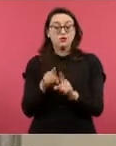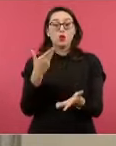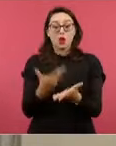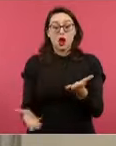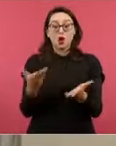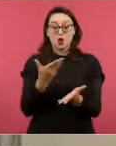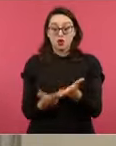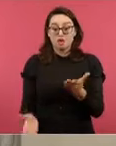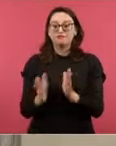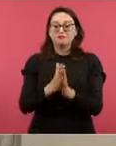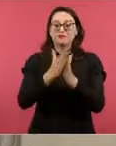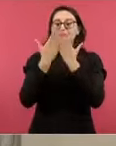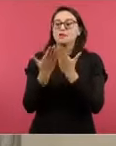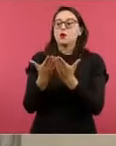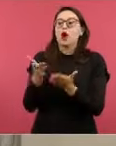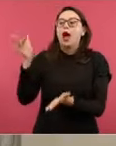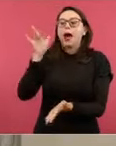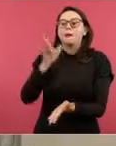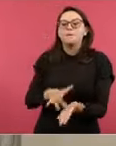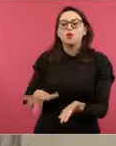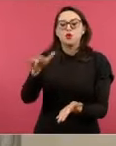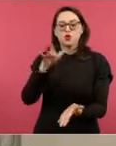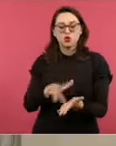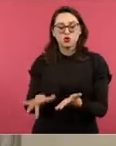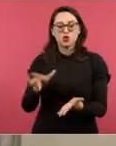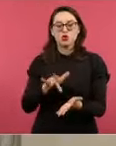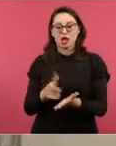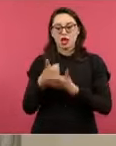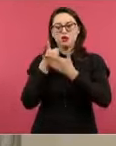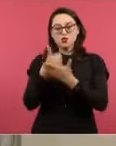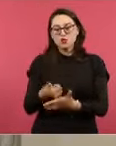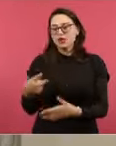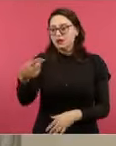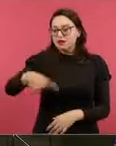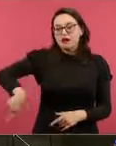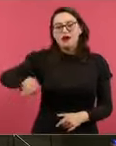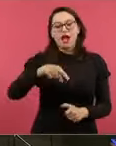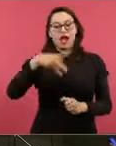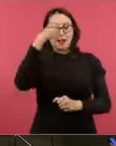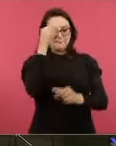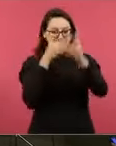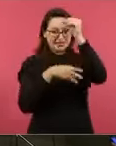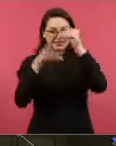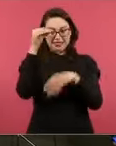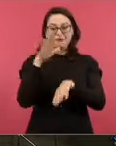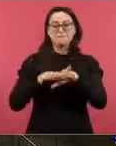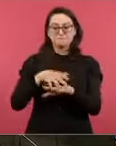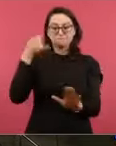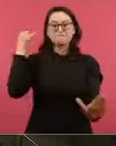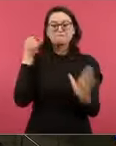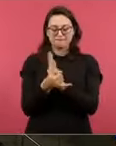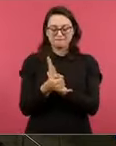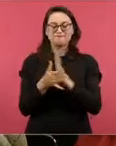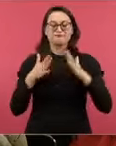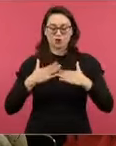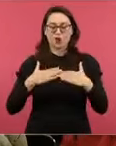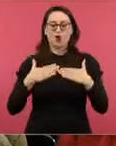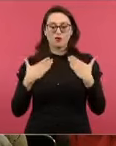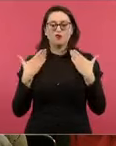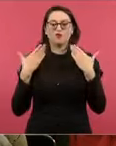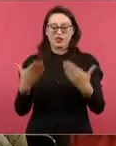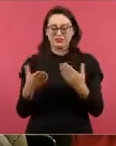de apoyo que puede fortalecer enormemente el aprendizaje y tengo la confianza de que se han elaborado